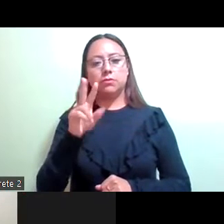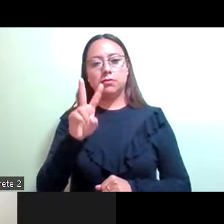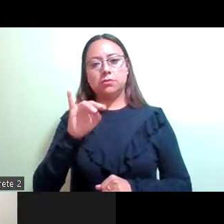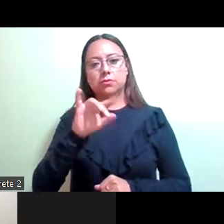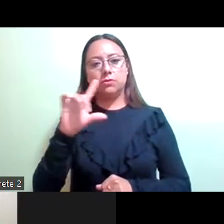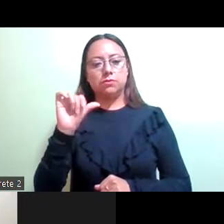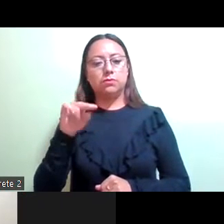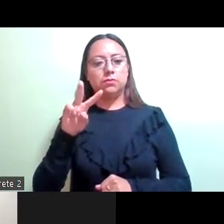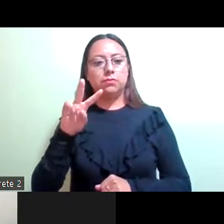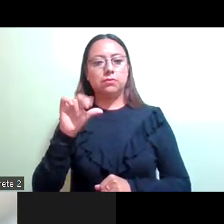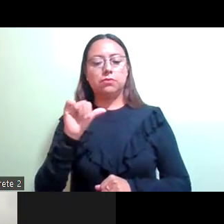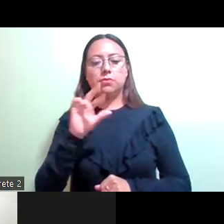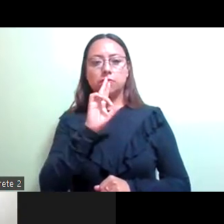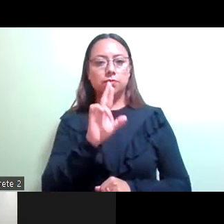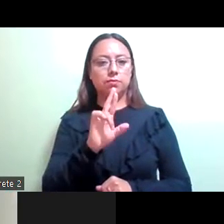Villanueva, a favor.